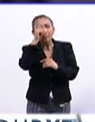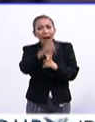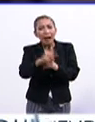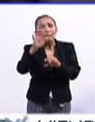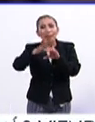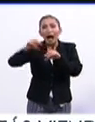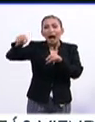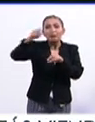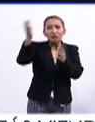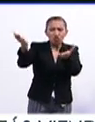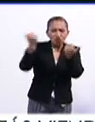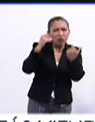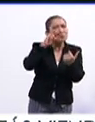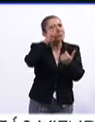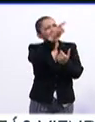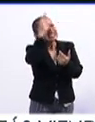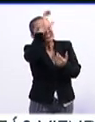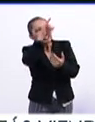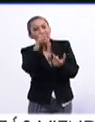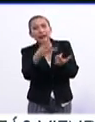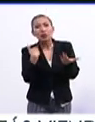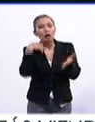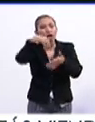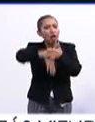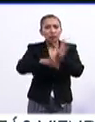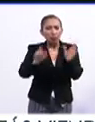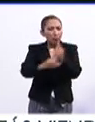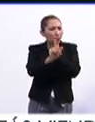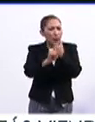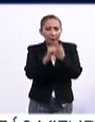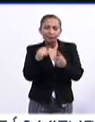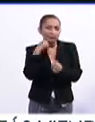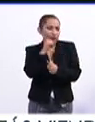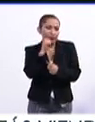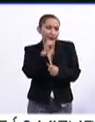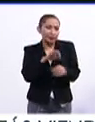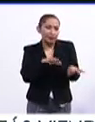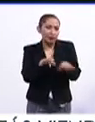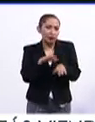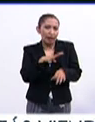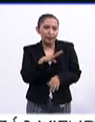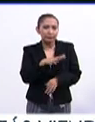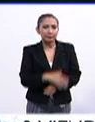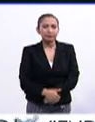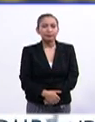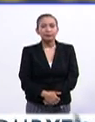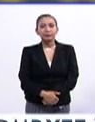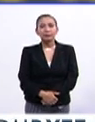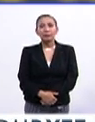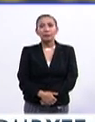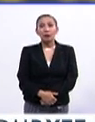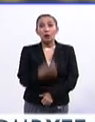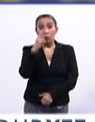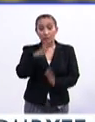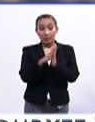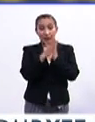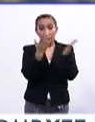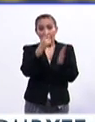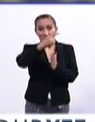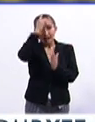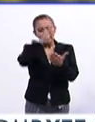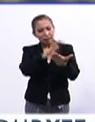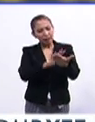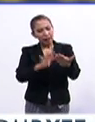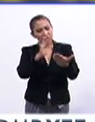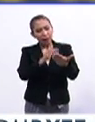hacer que más gente se acerque a la vida científica y no claudique ante las dificultades que todo trabajo científico involucra una edición fácil de